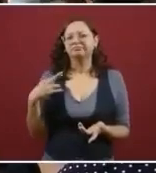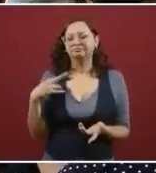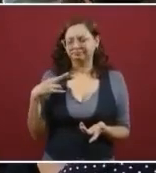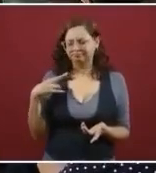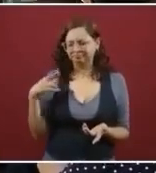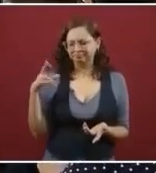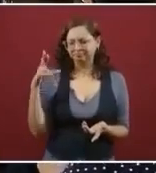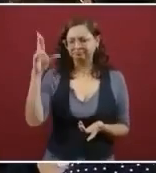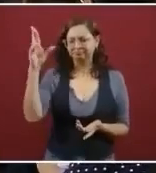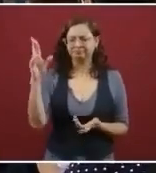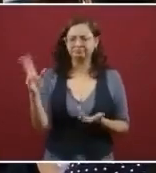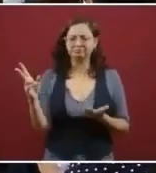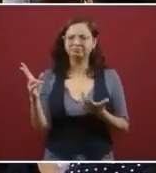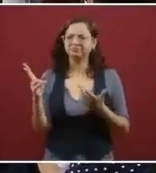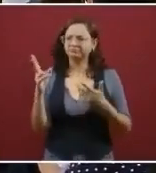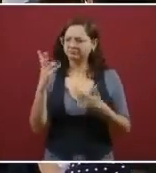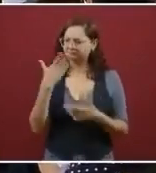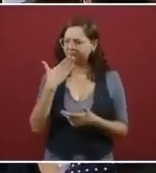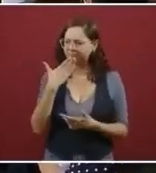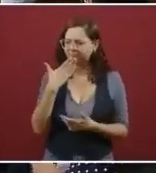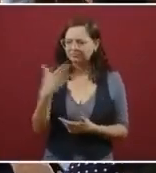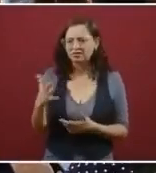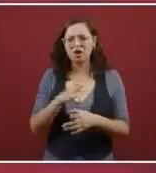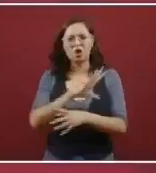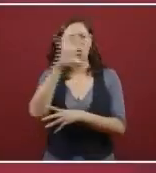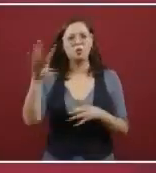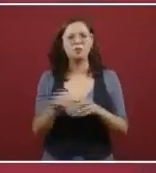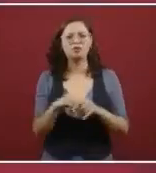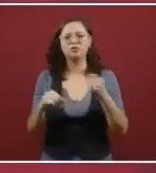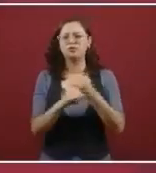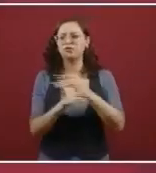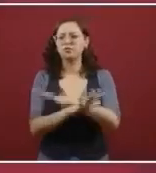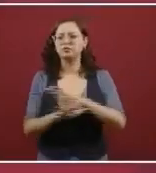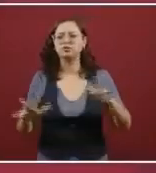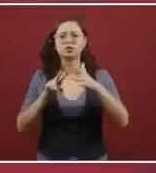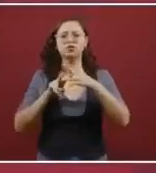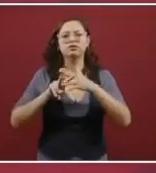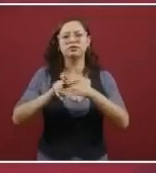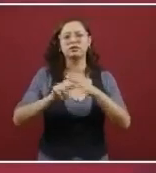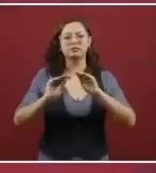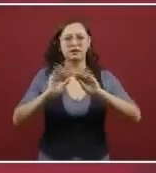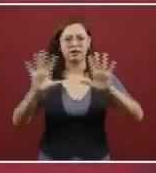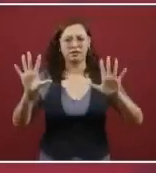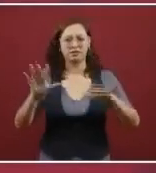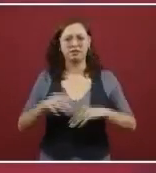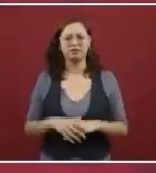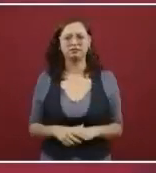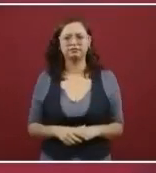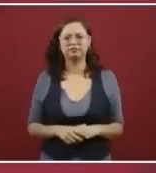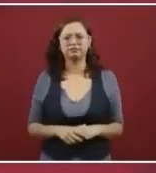informe y se transparente todo. Hay que tomar en cuenta